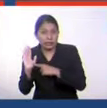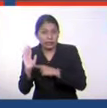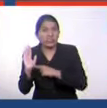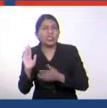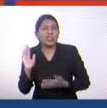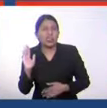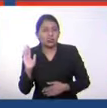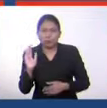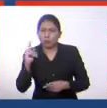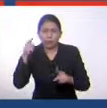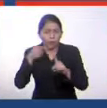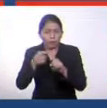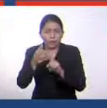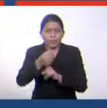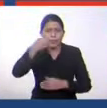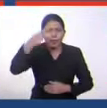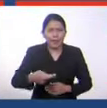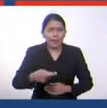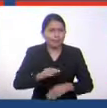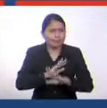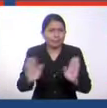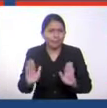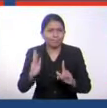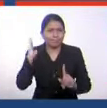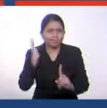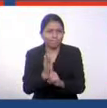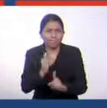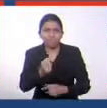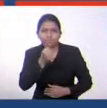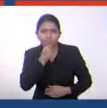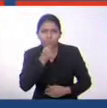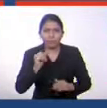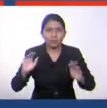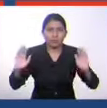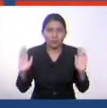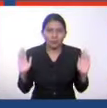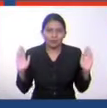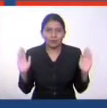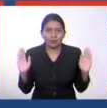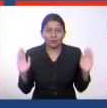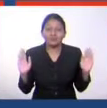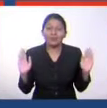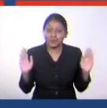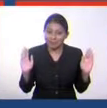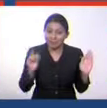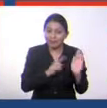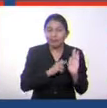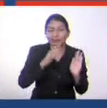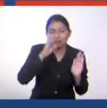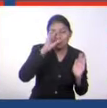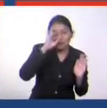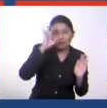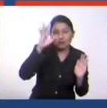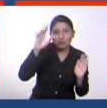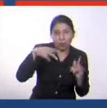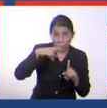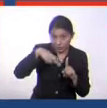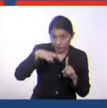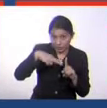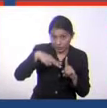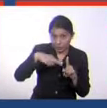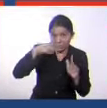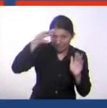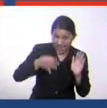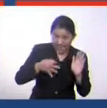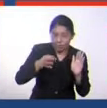mundo objetivo, real, y su función es informativa. La ficción, como veremos más adelante, no es una característica determinante